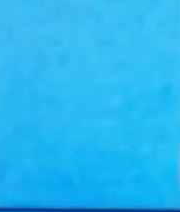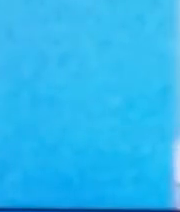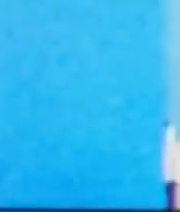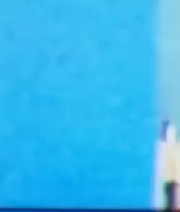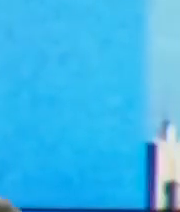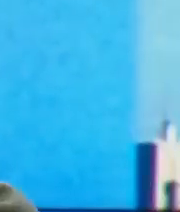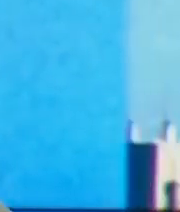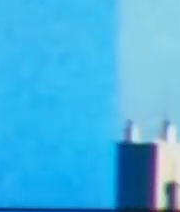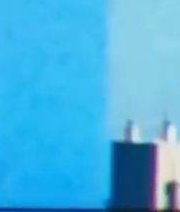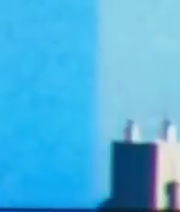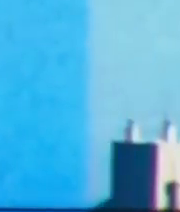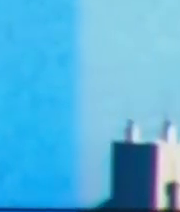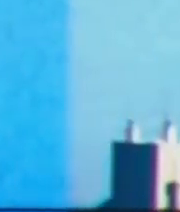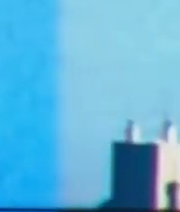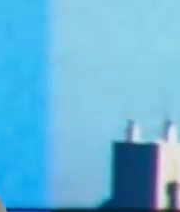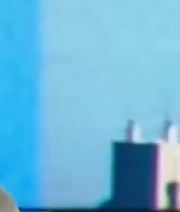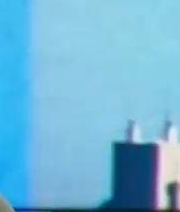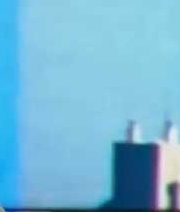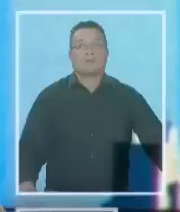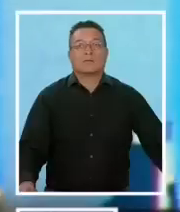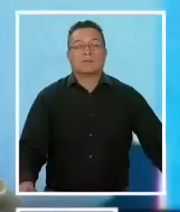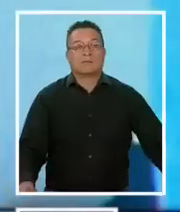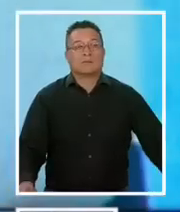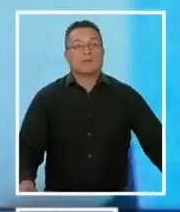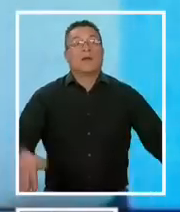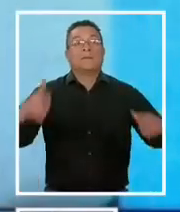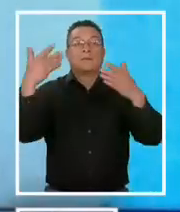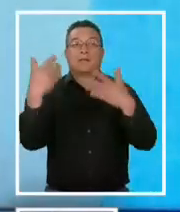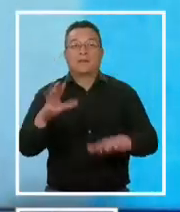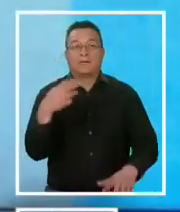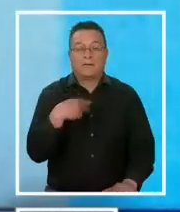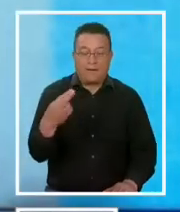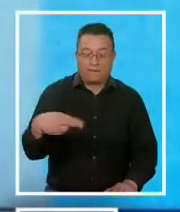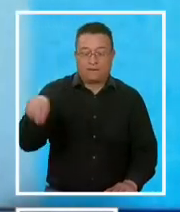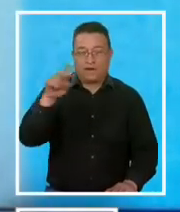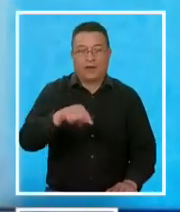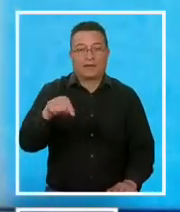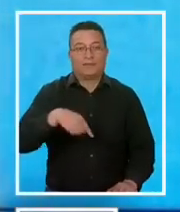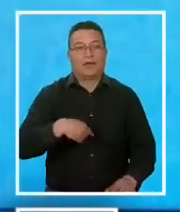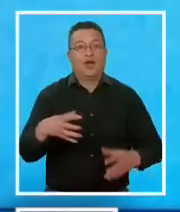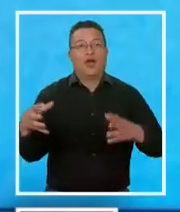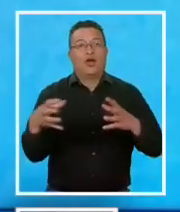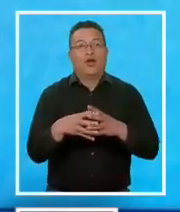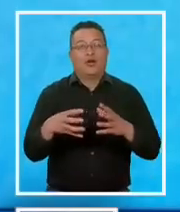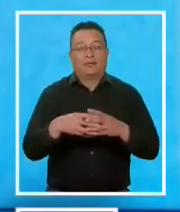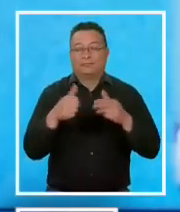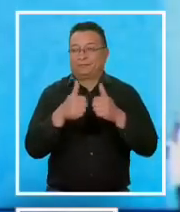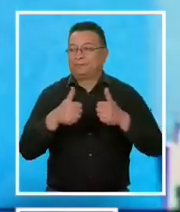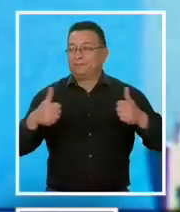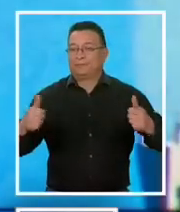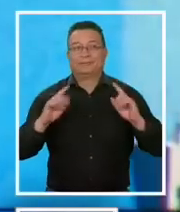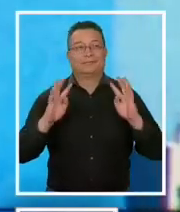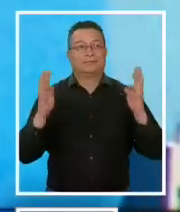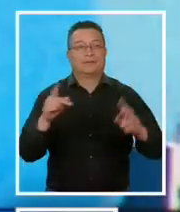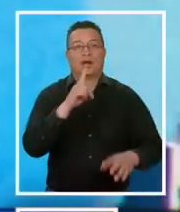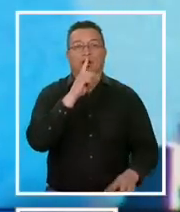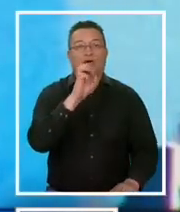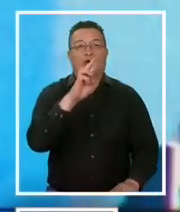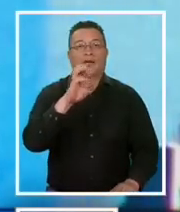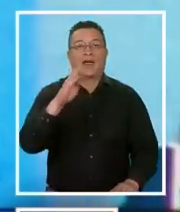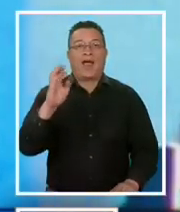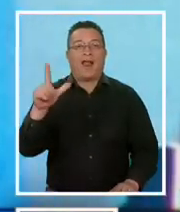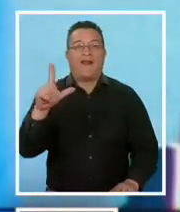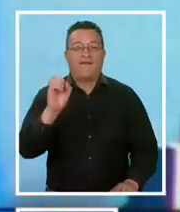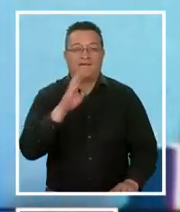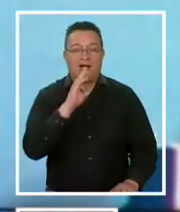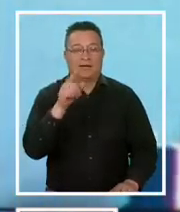y ya estamos ya estamos aquí de vuelta con nuestro panel torralba del centro regiolista